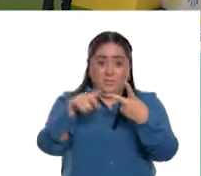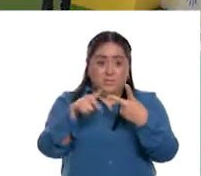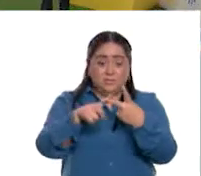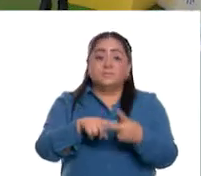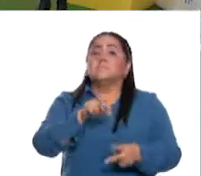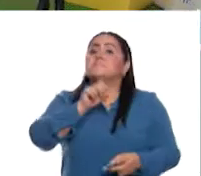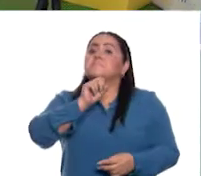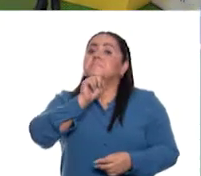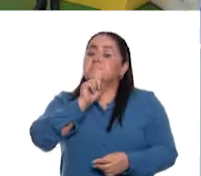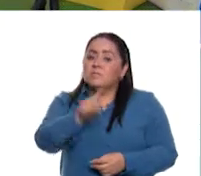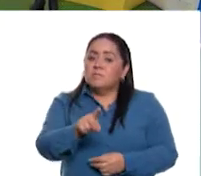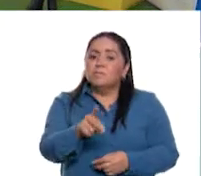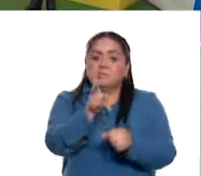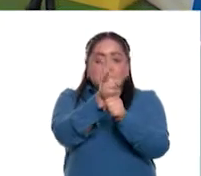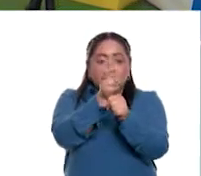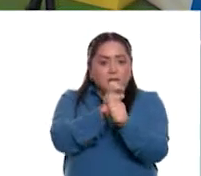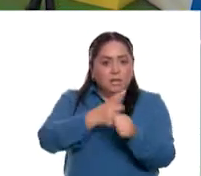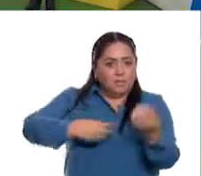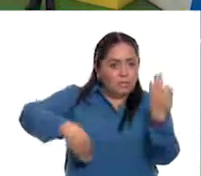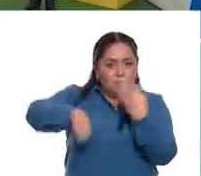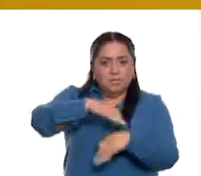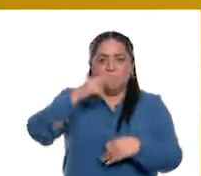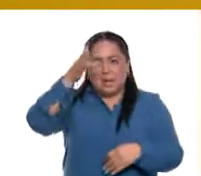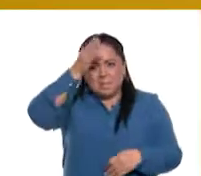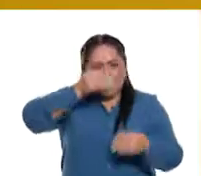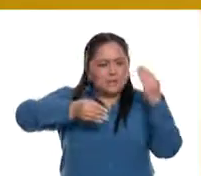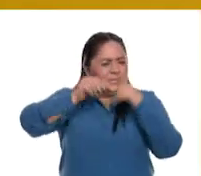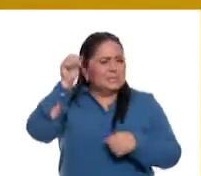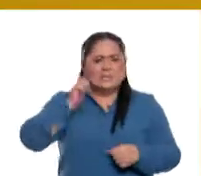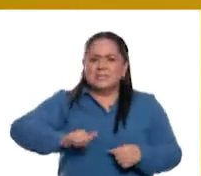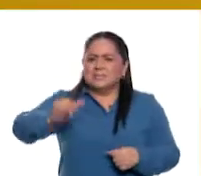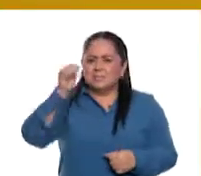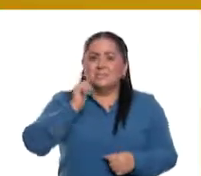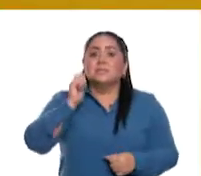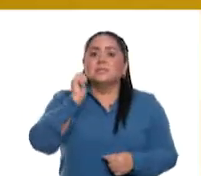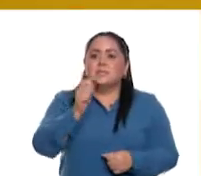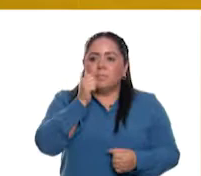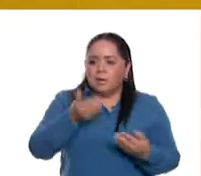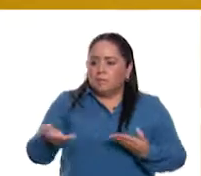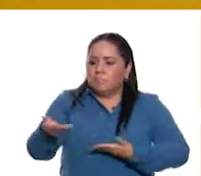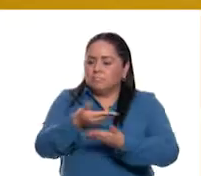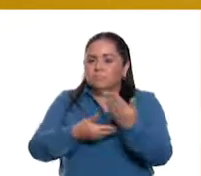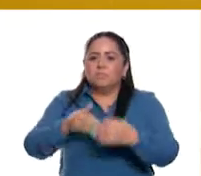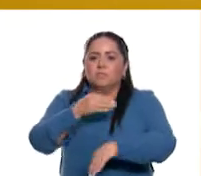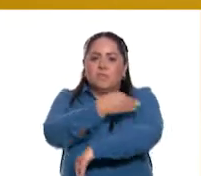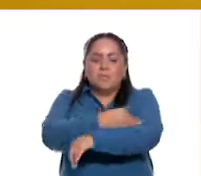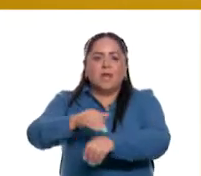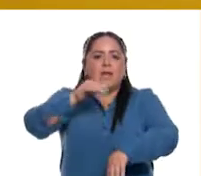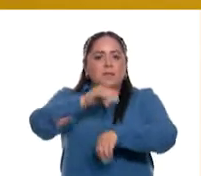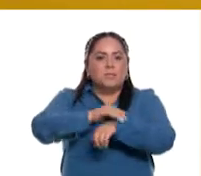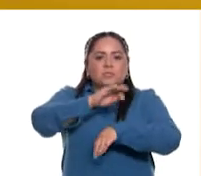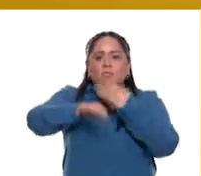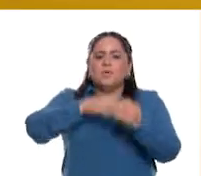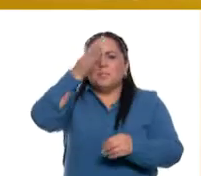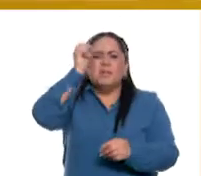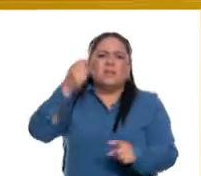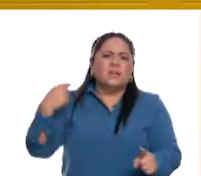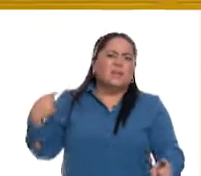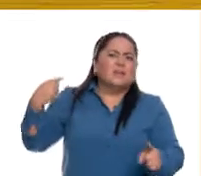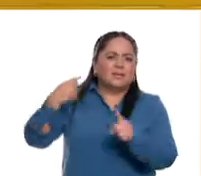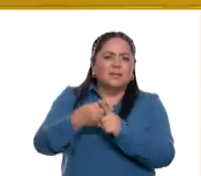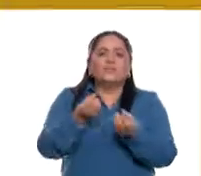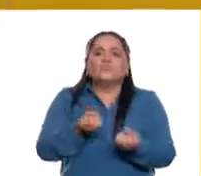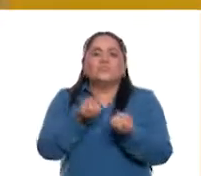que también los invitamos a practicarlo siempre, es que compartan con su familia y amigos todo lo aprendido en